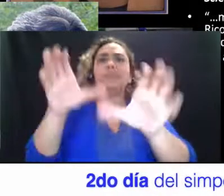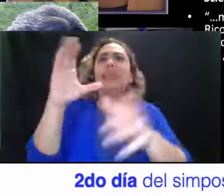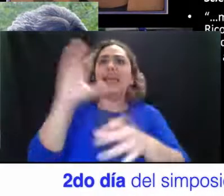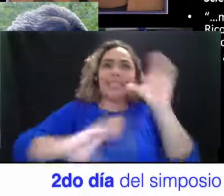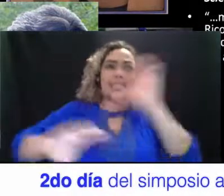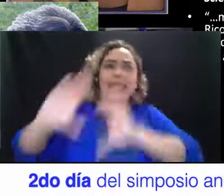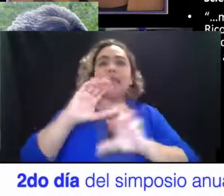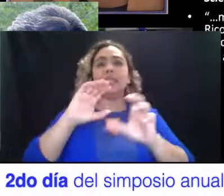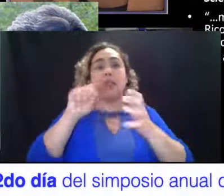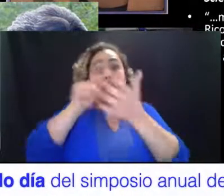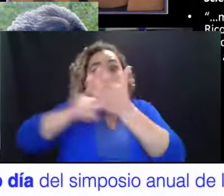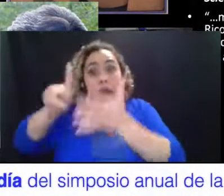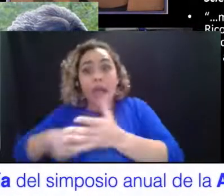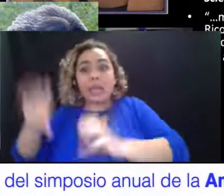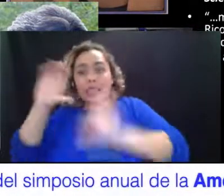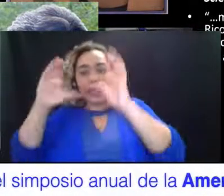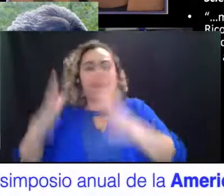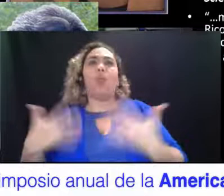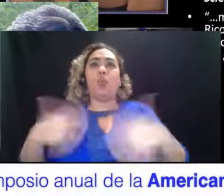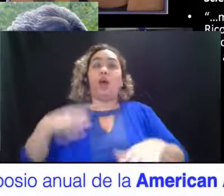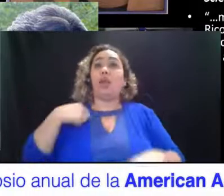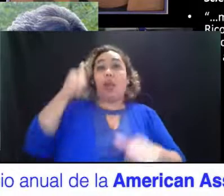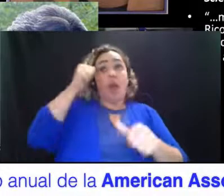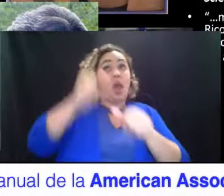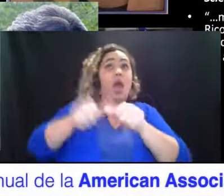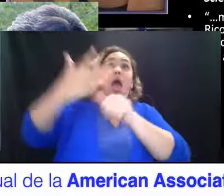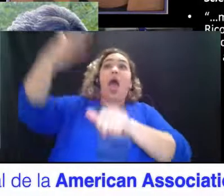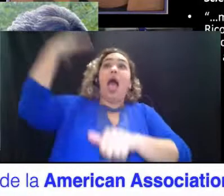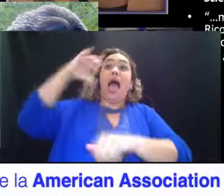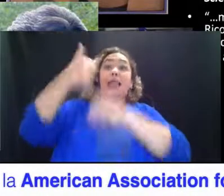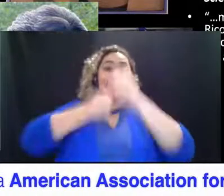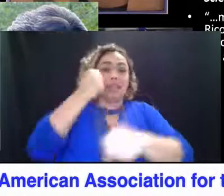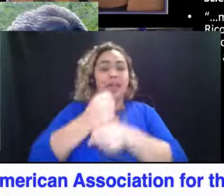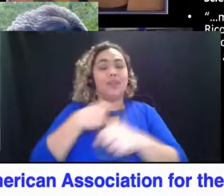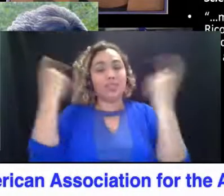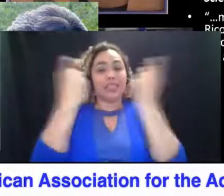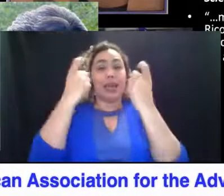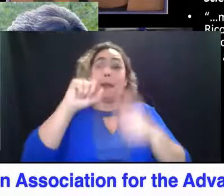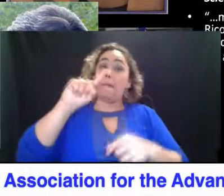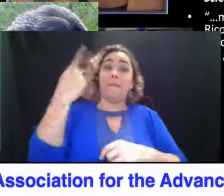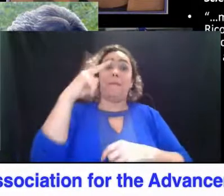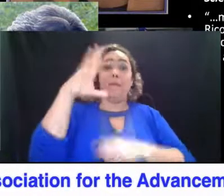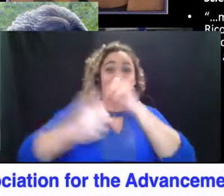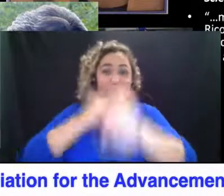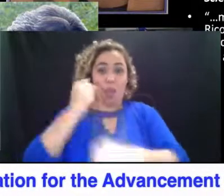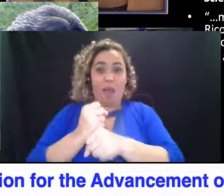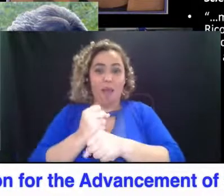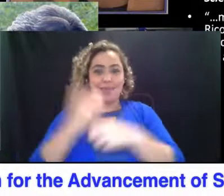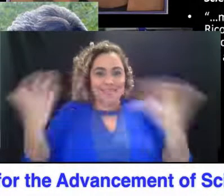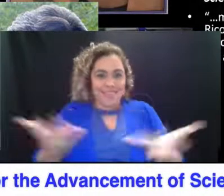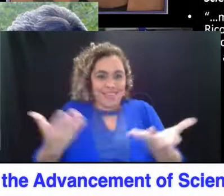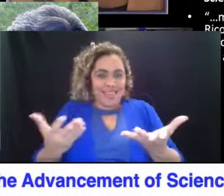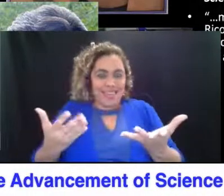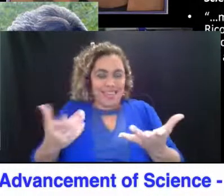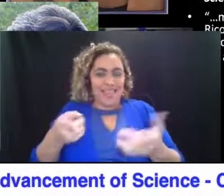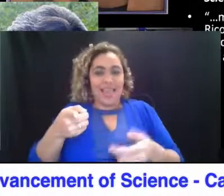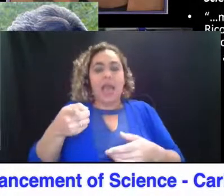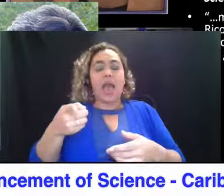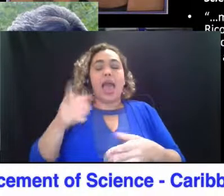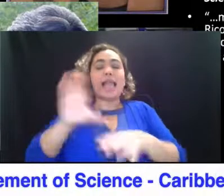científica en Puerto Rico. Y recuerdo que cuando celebramos hace 10 años atrás los primeros 25 años de la división